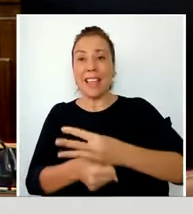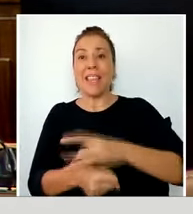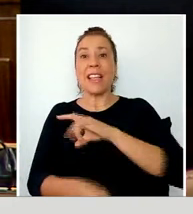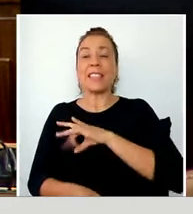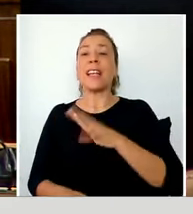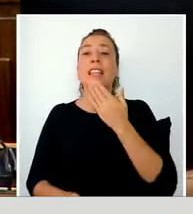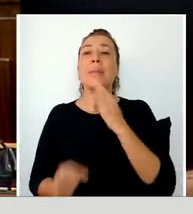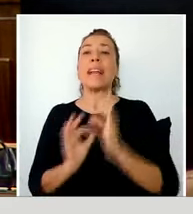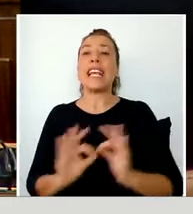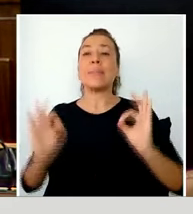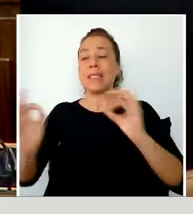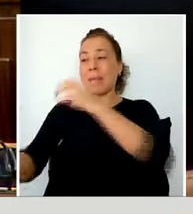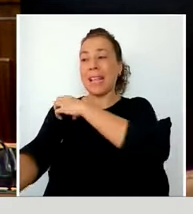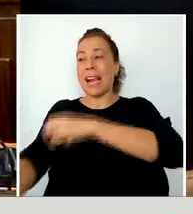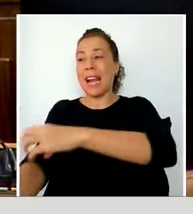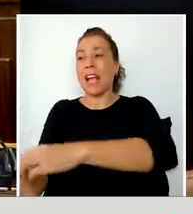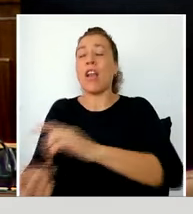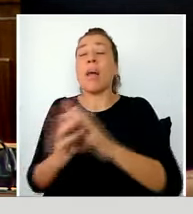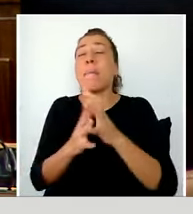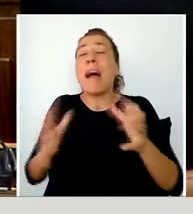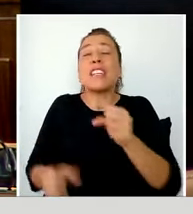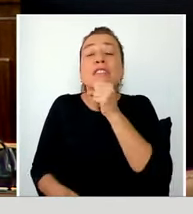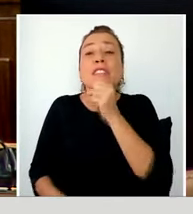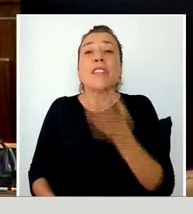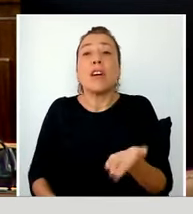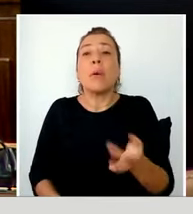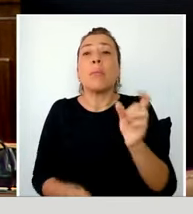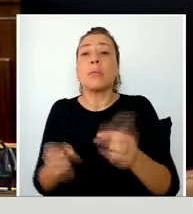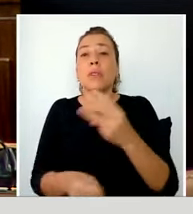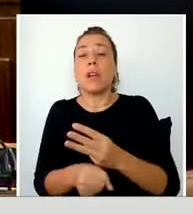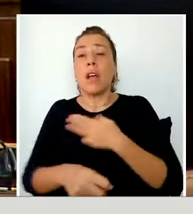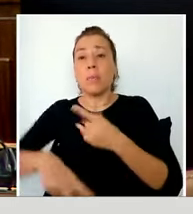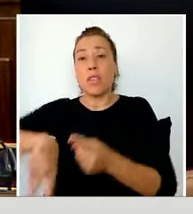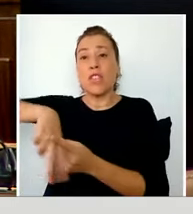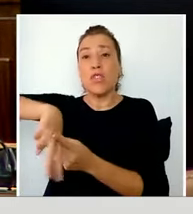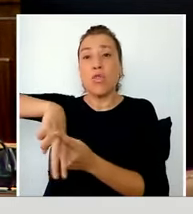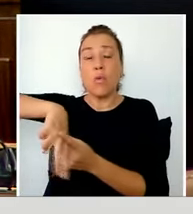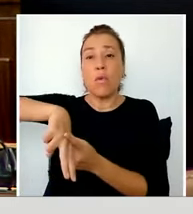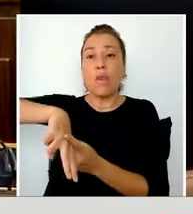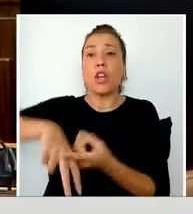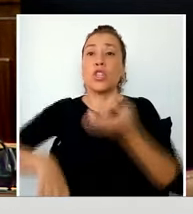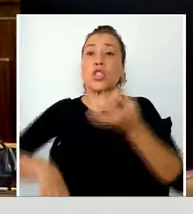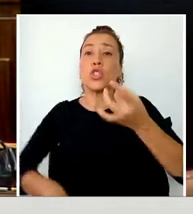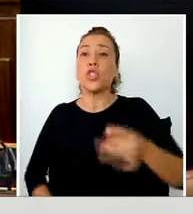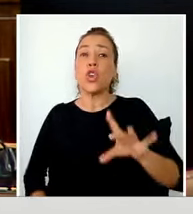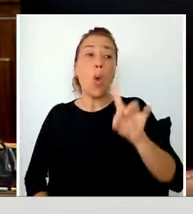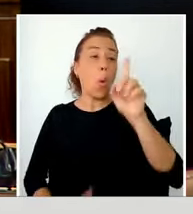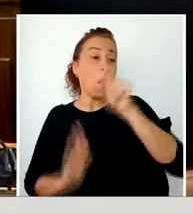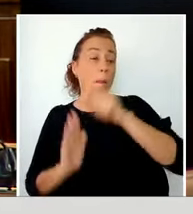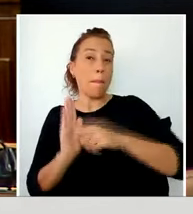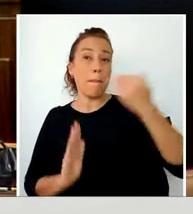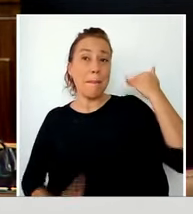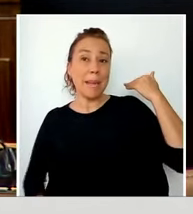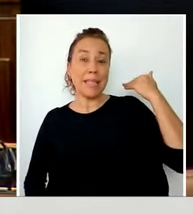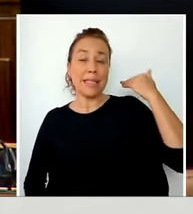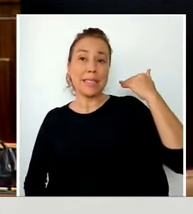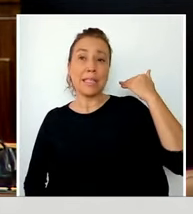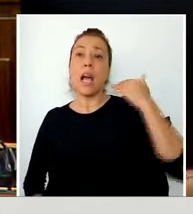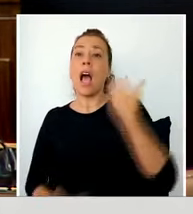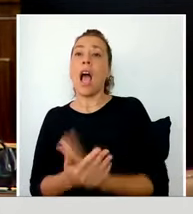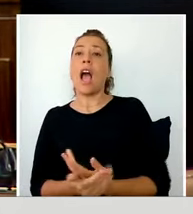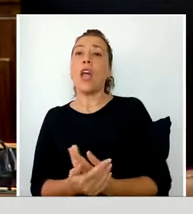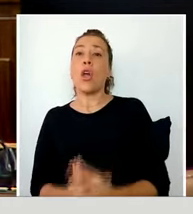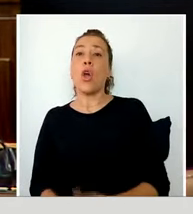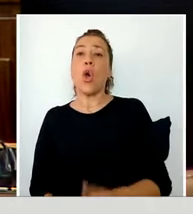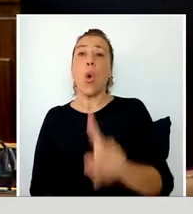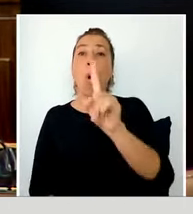aquellas regiones más envejecidas como mi región la región de ñuble donde solo hace un mes recién Contamos con un médico